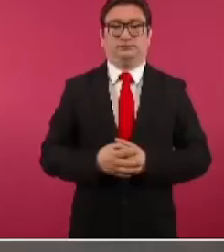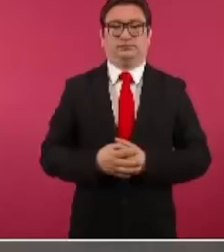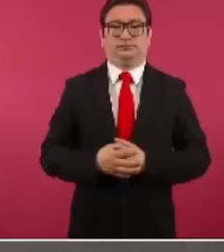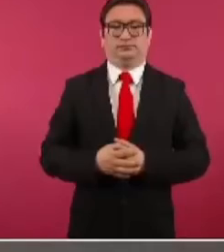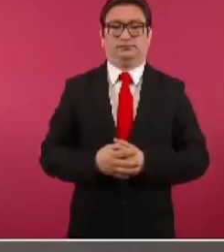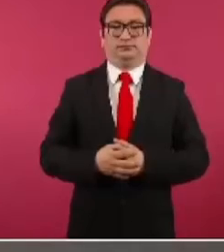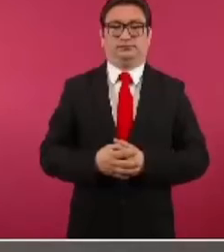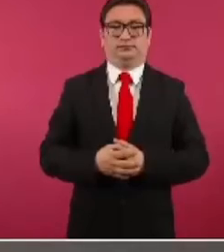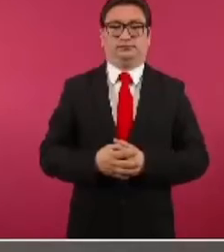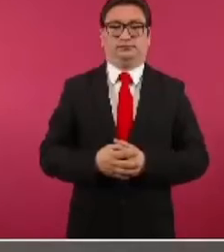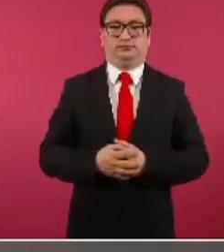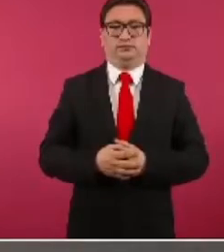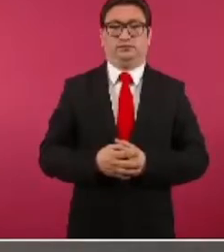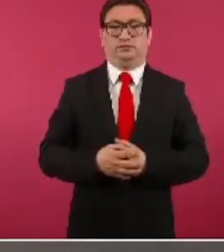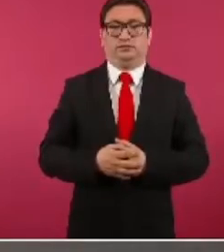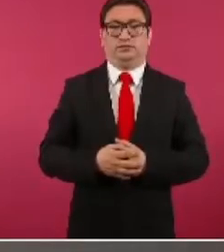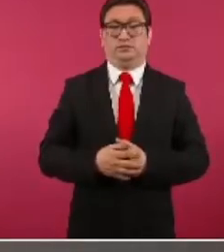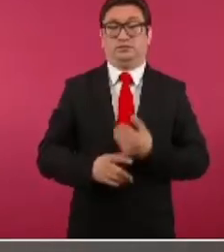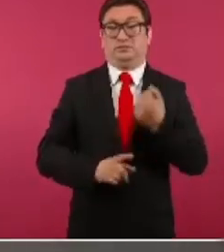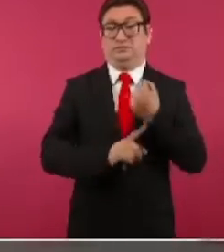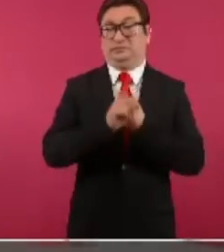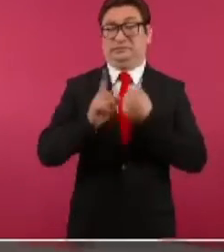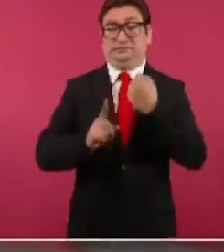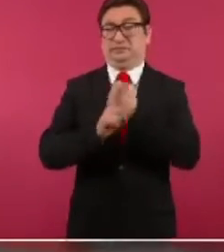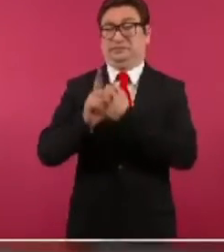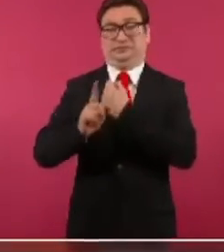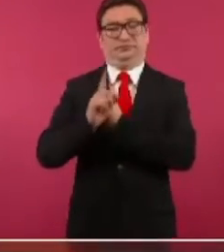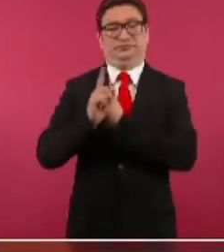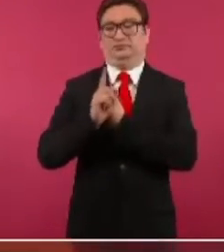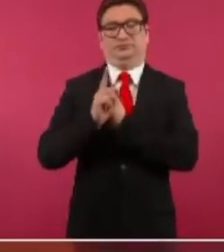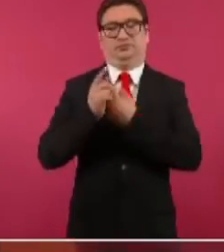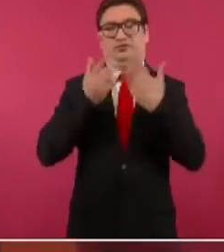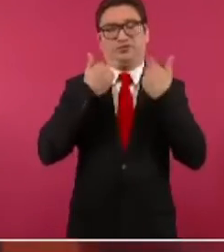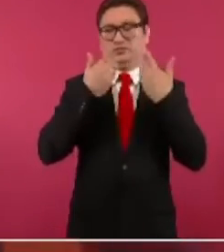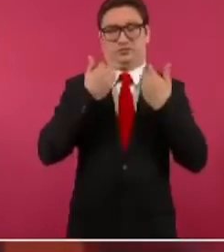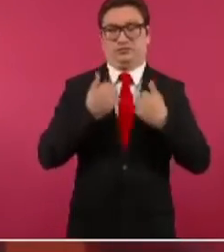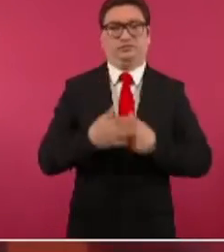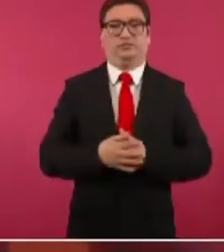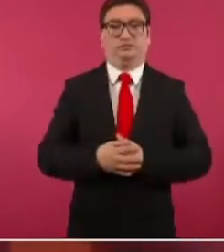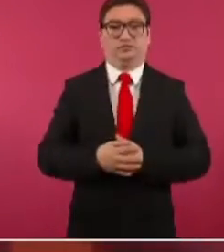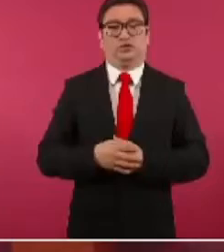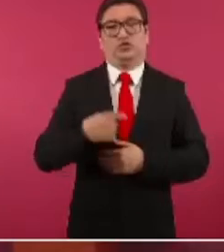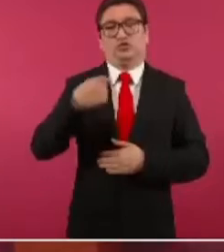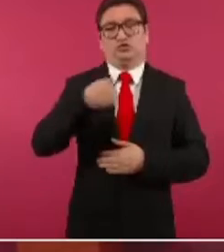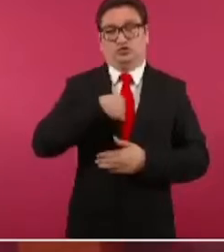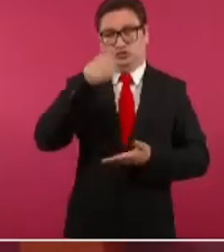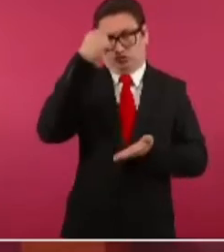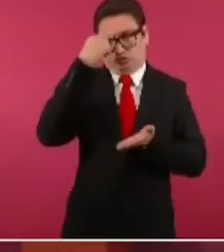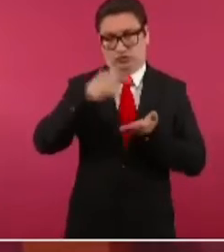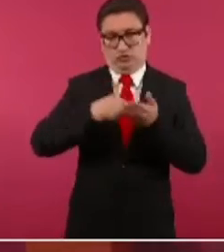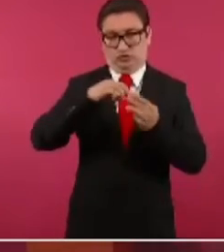y no vamos a tener problema. Yo creo que de las regiones del mundo,